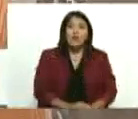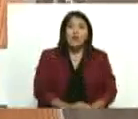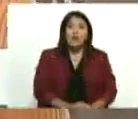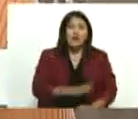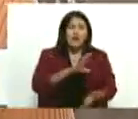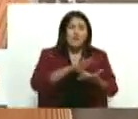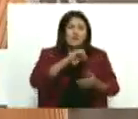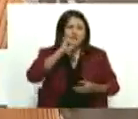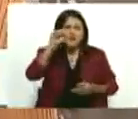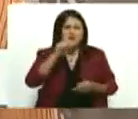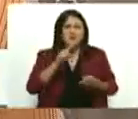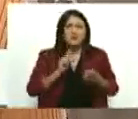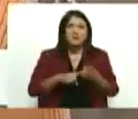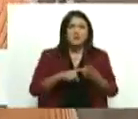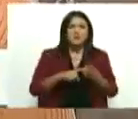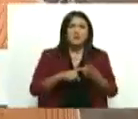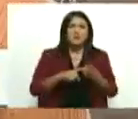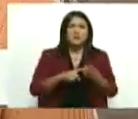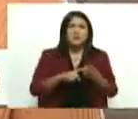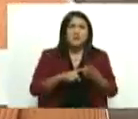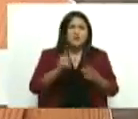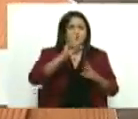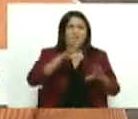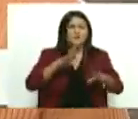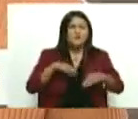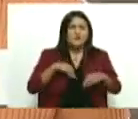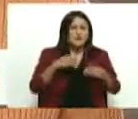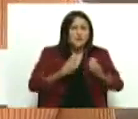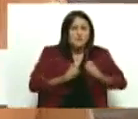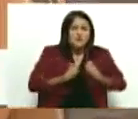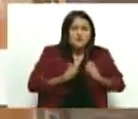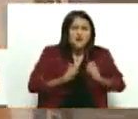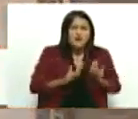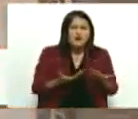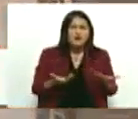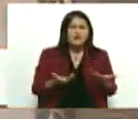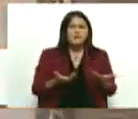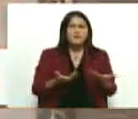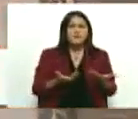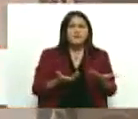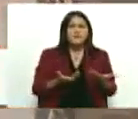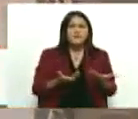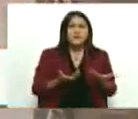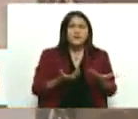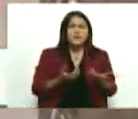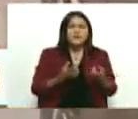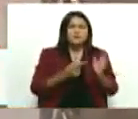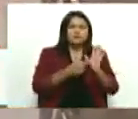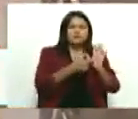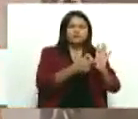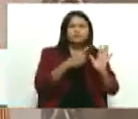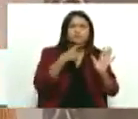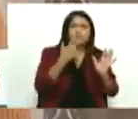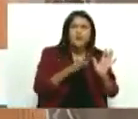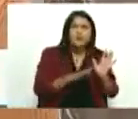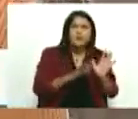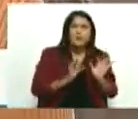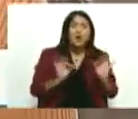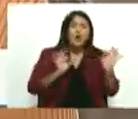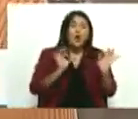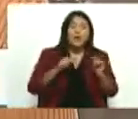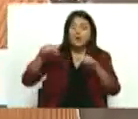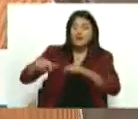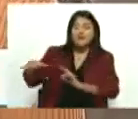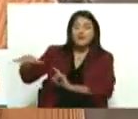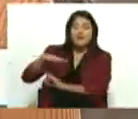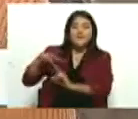el extremismo, entre la negación de la vida, enarbolando banderas de la muerte, y el espacio que estamos construyendo acá